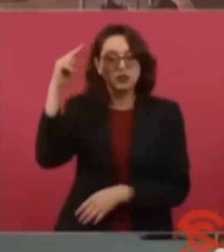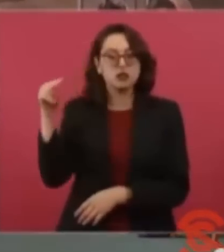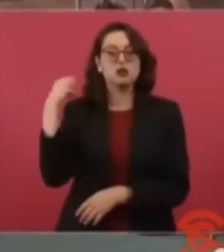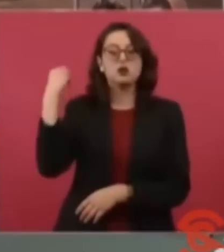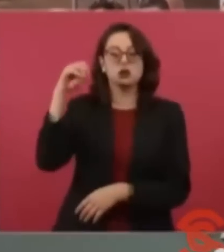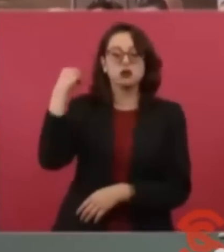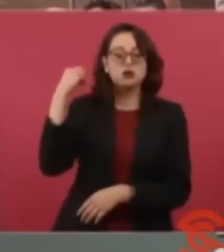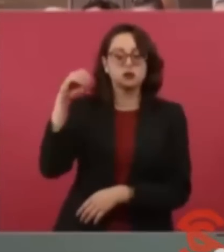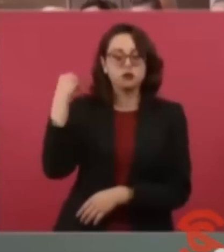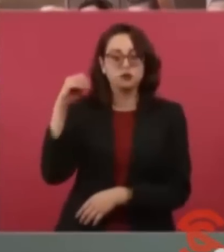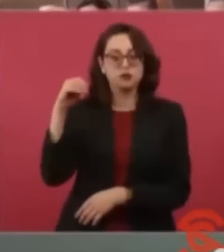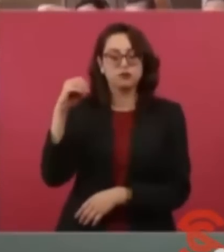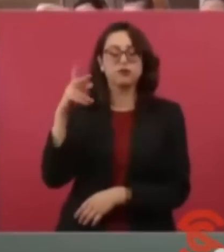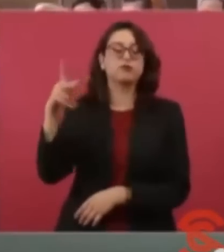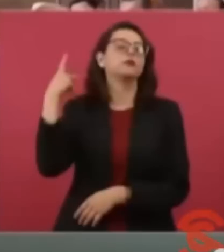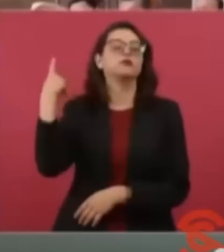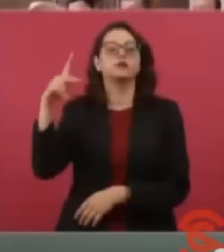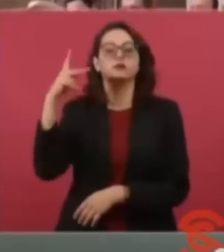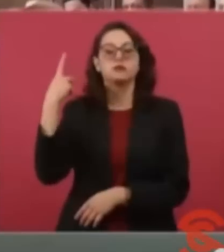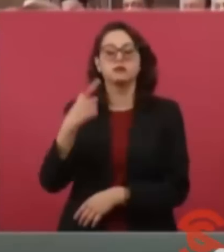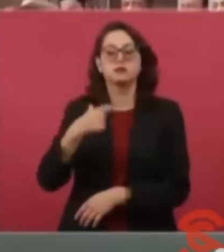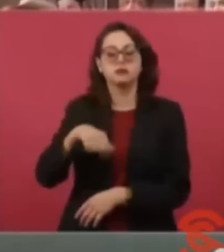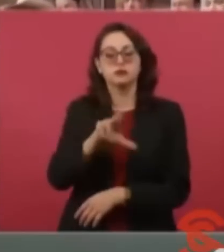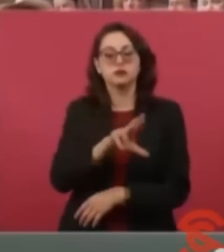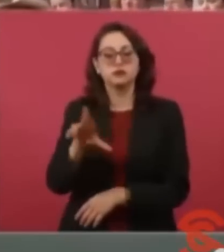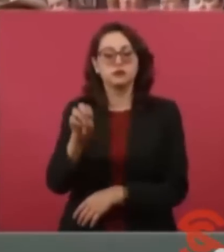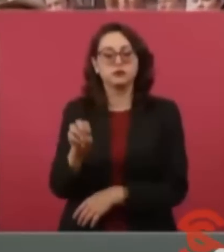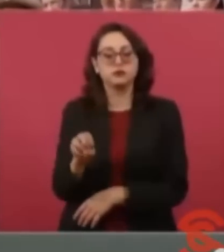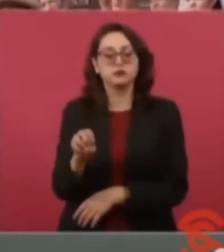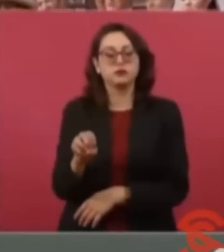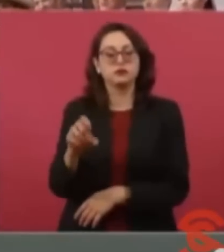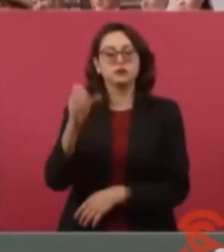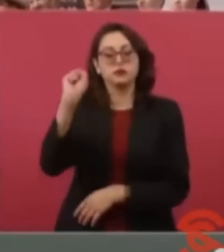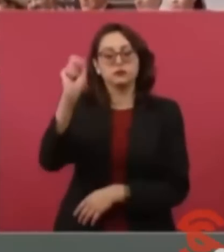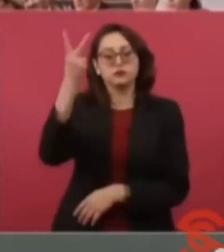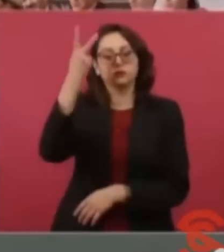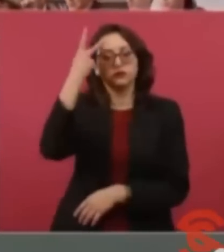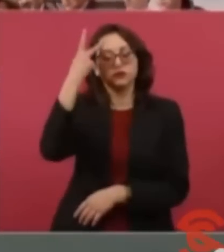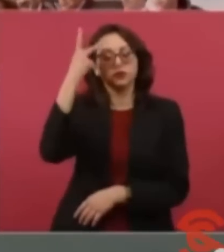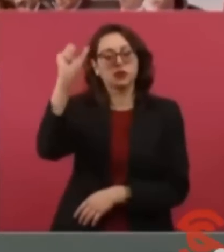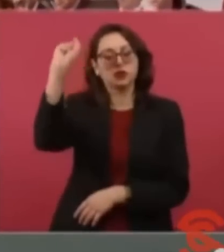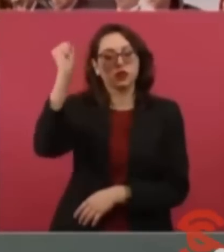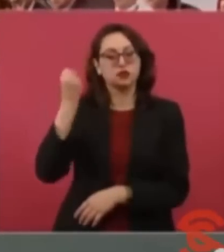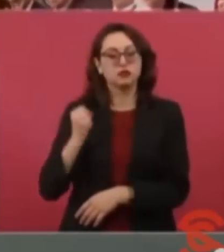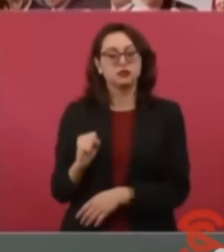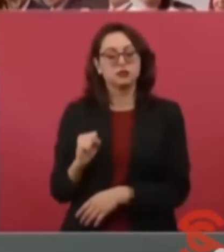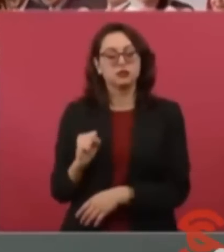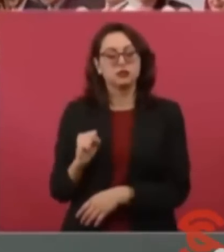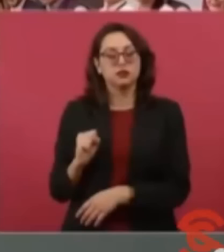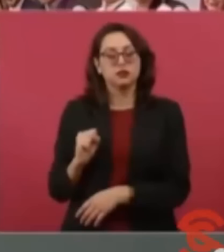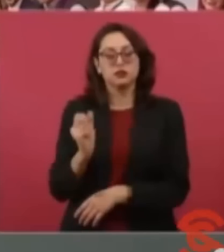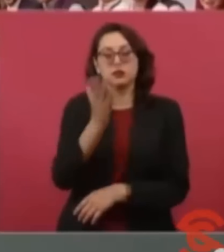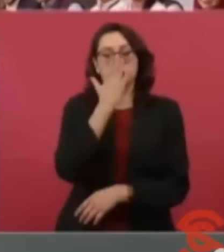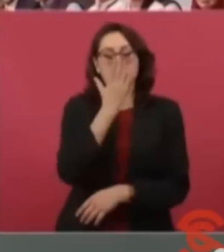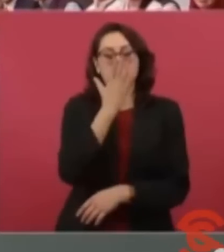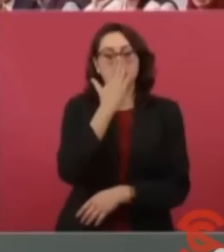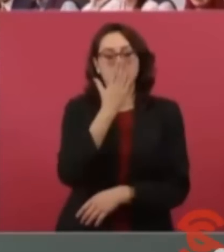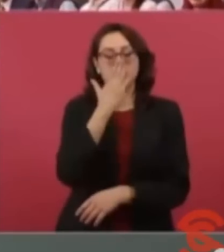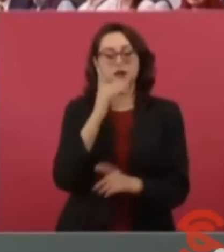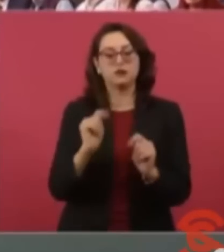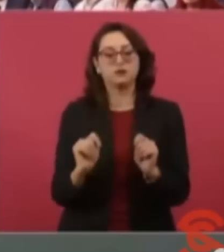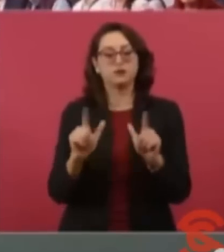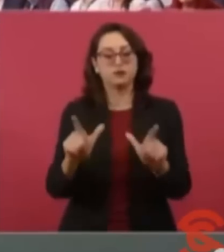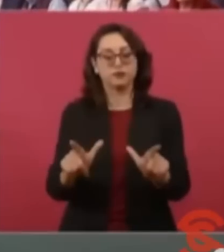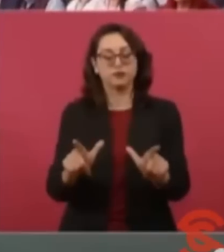Oaxaca, Puebla, Quintana Roo, San Luis Potosí, Sinaloa, Sonora,